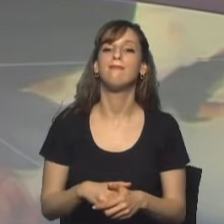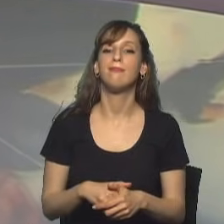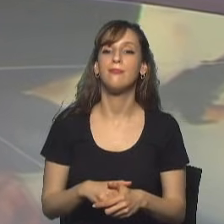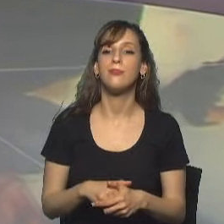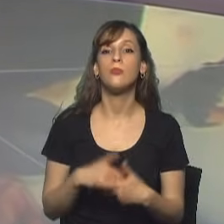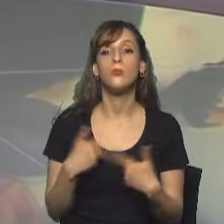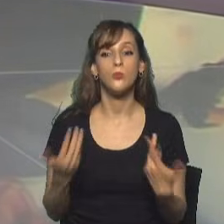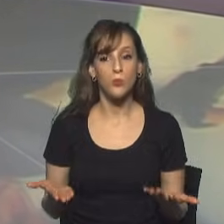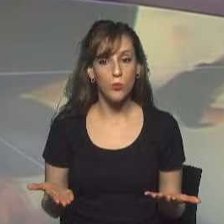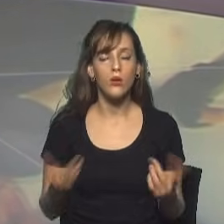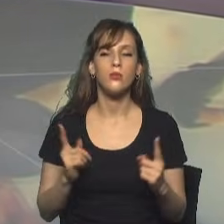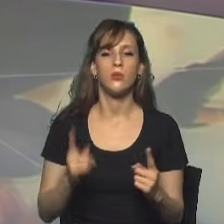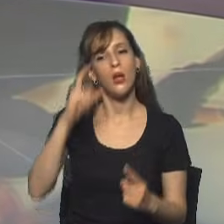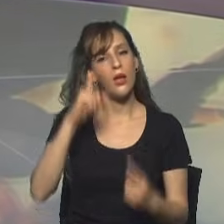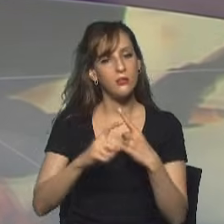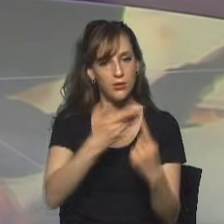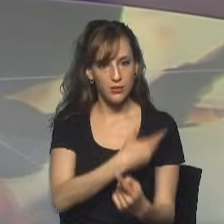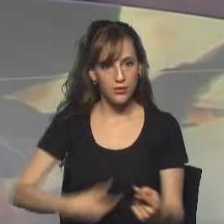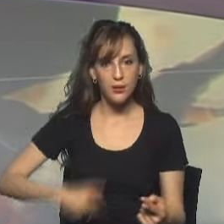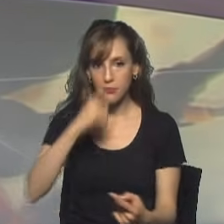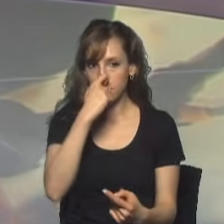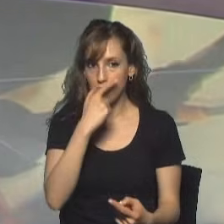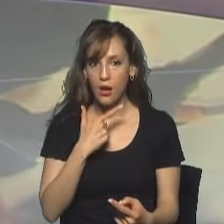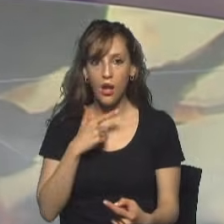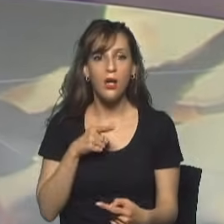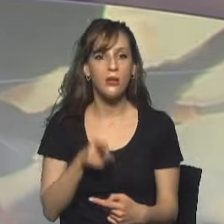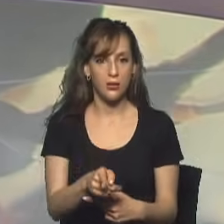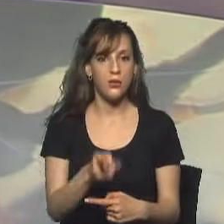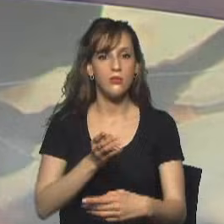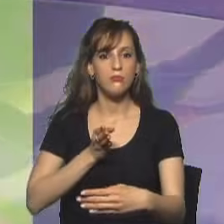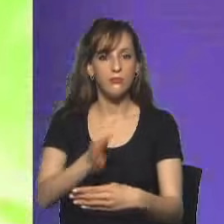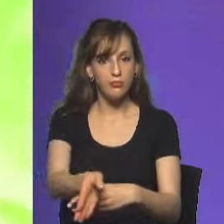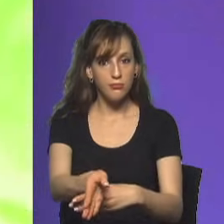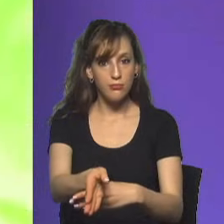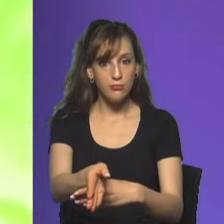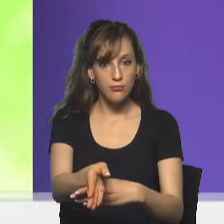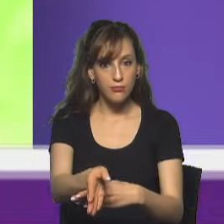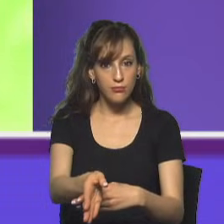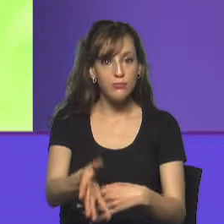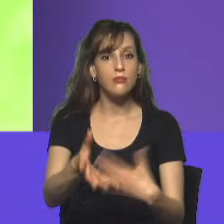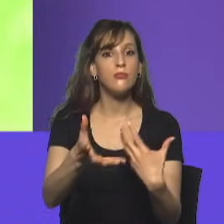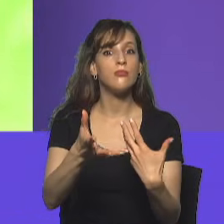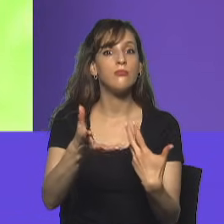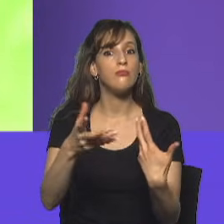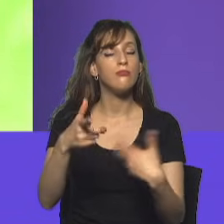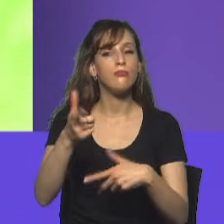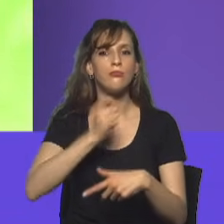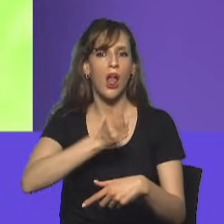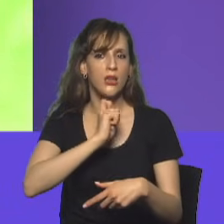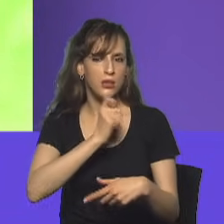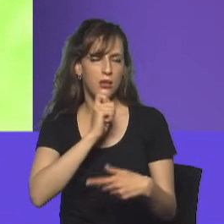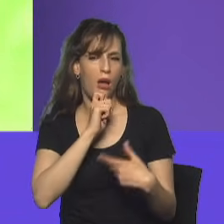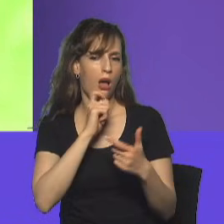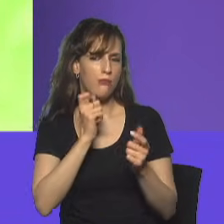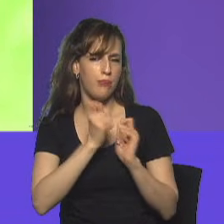Bueno, sucedió cuando el expresidente Mauricio Macri ingresaba, o minutos antes de ingresar a los tribunales, allí un montón de medios de prensa